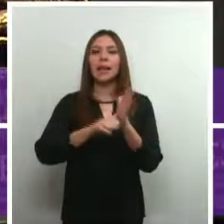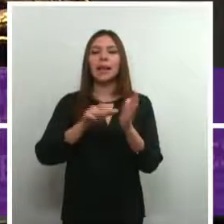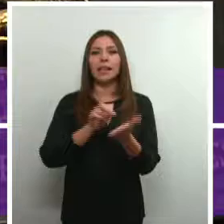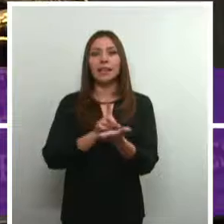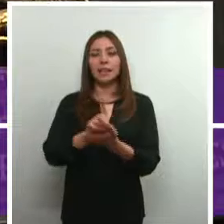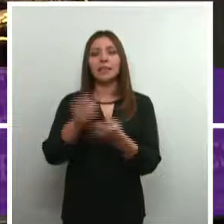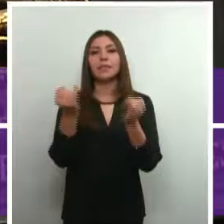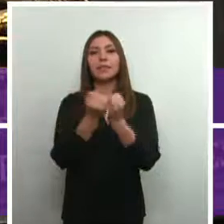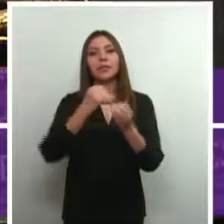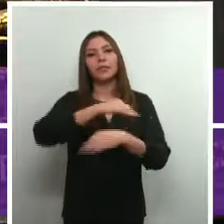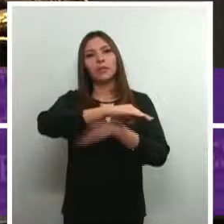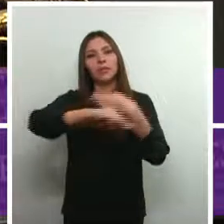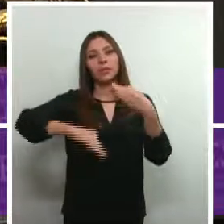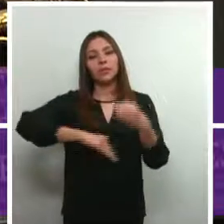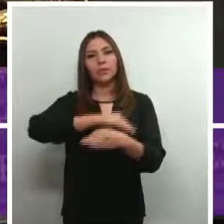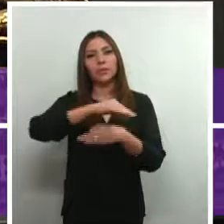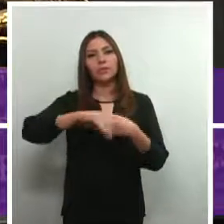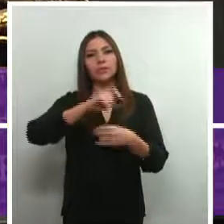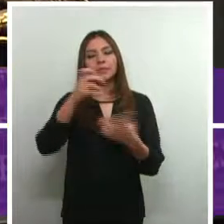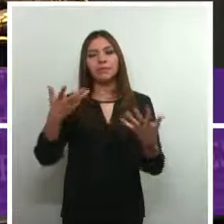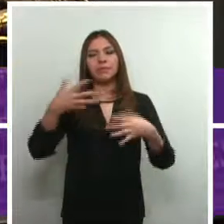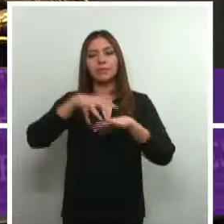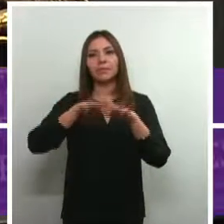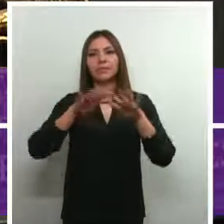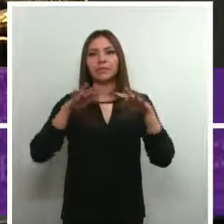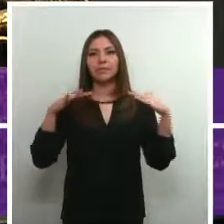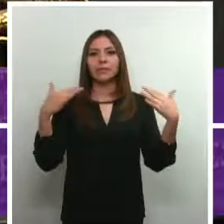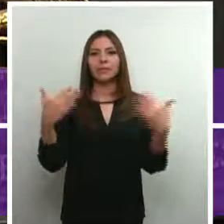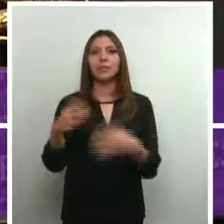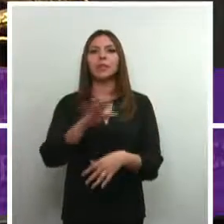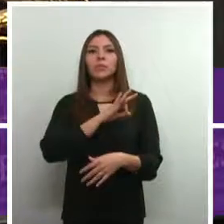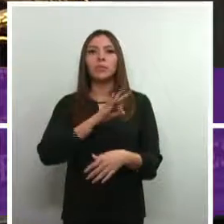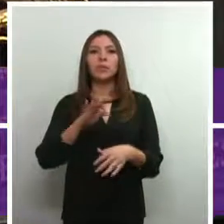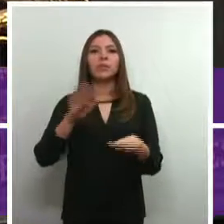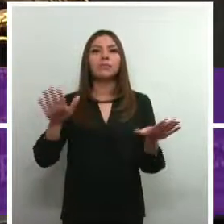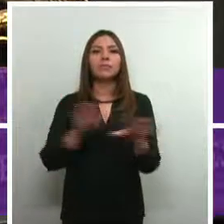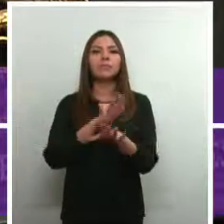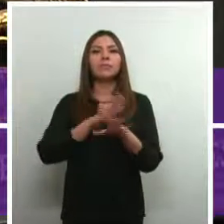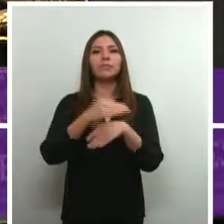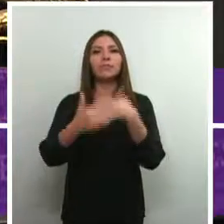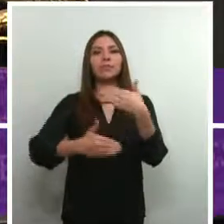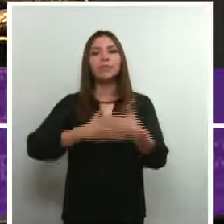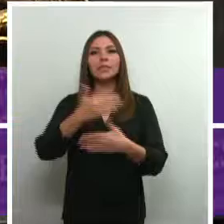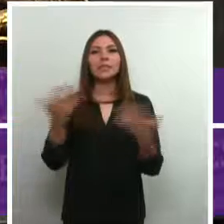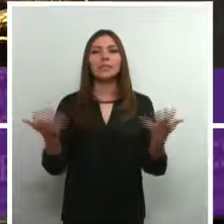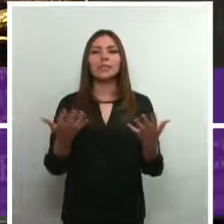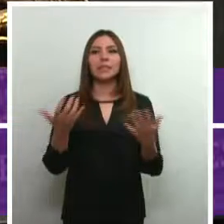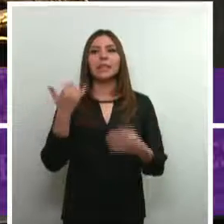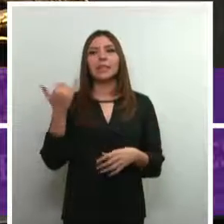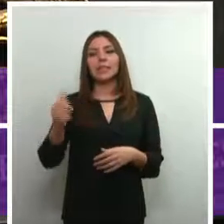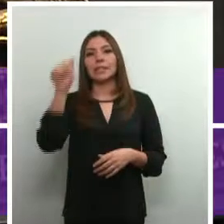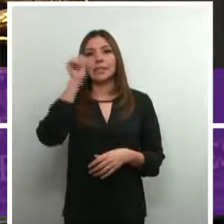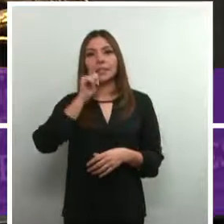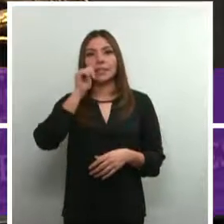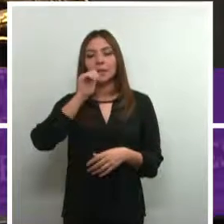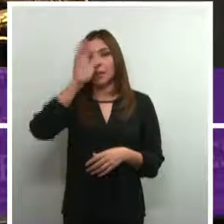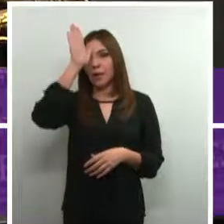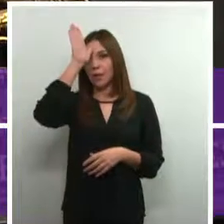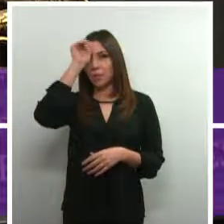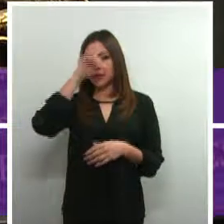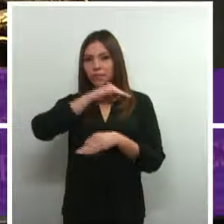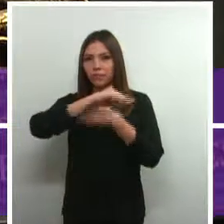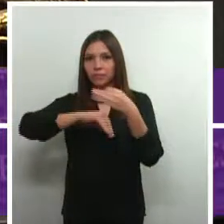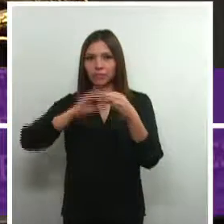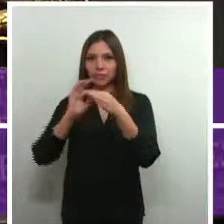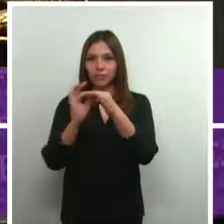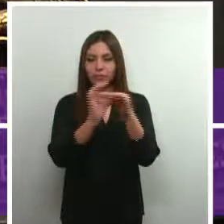de todos quienes integramos este pleno, la capacidad de avanzar y construir. Privilegiar siempre el acuerdo. Eso es lo